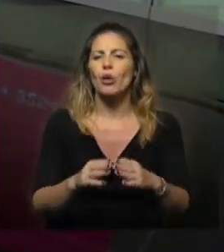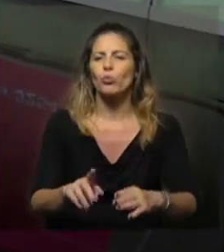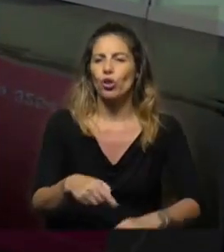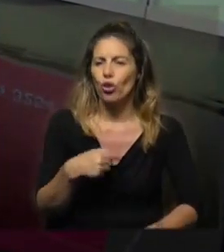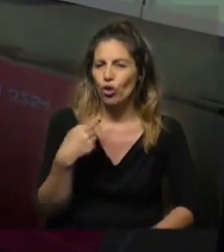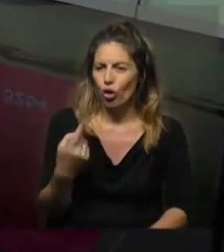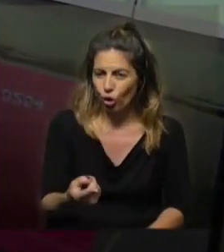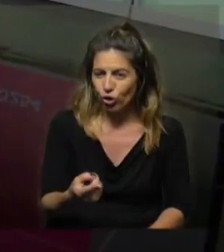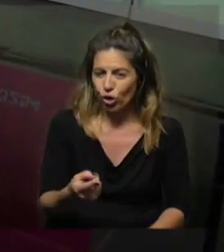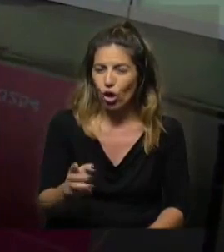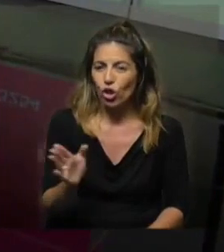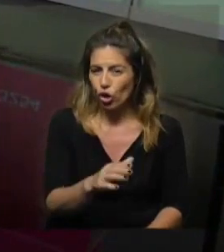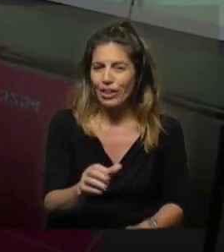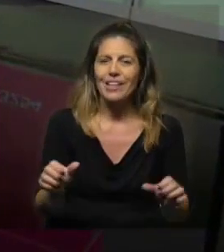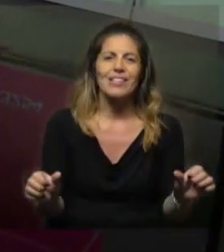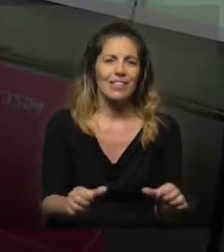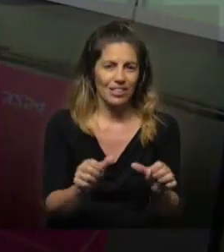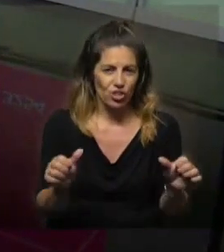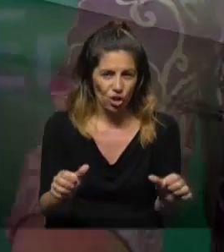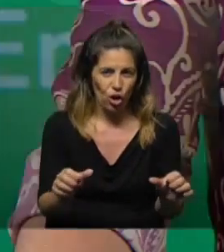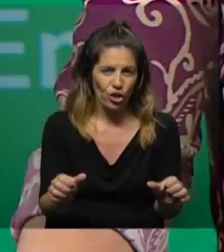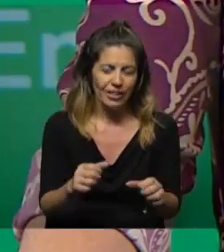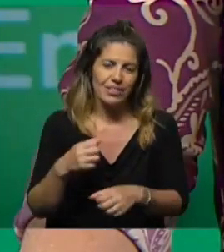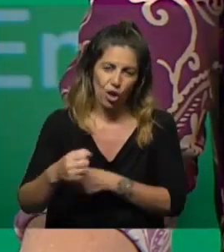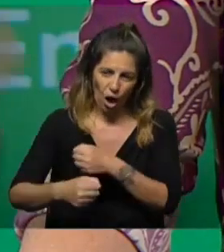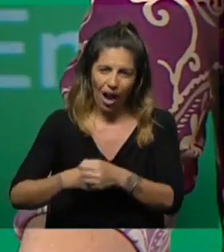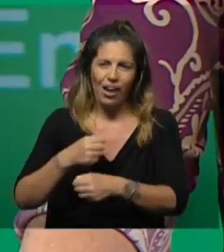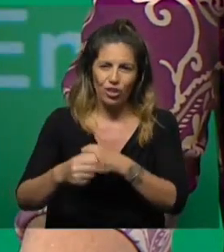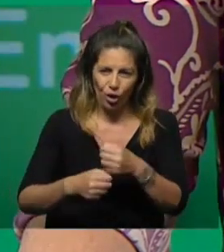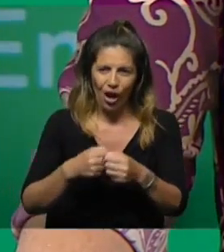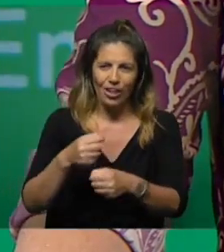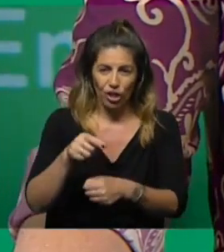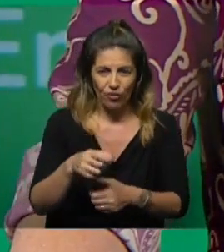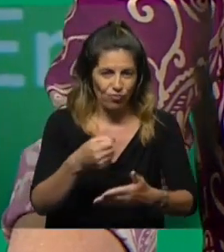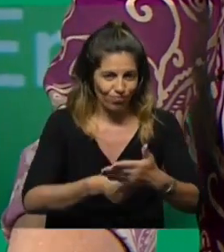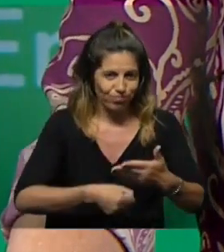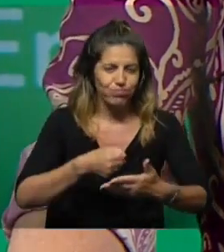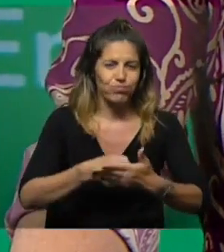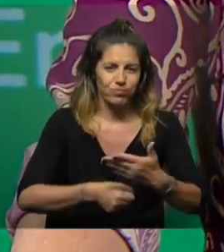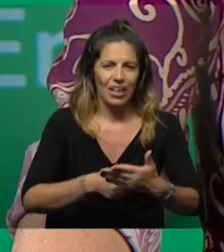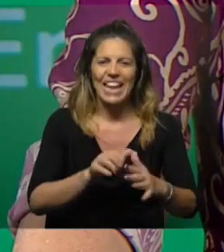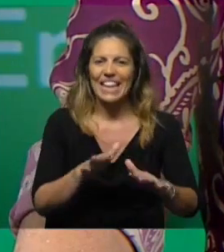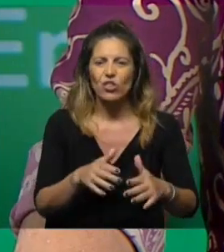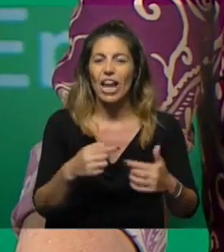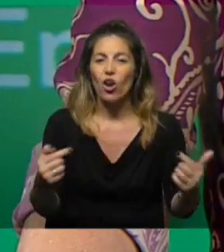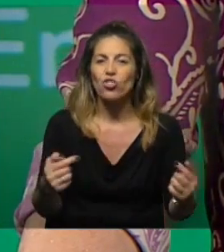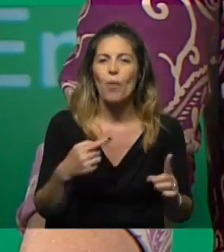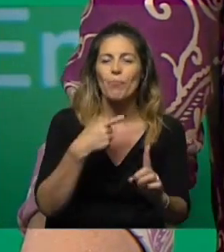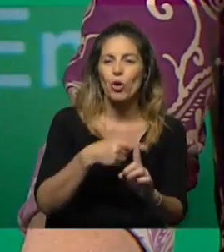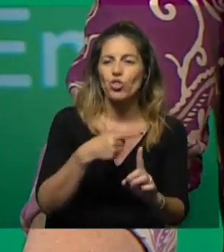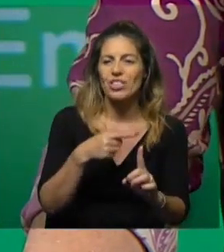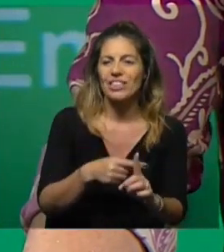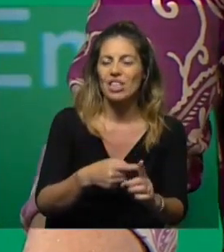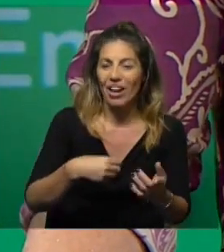todas estas acciones todo lo que se viene realizando hace años que estás enfrente de batalla Qué son las cosas positivas que